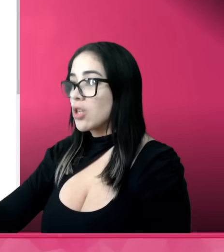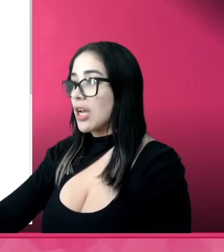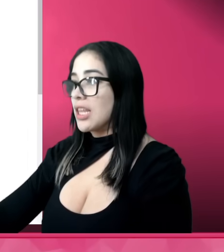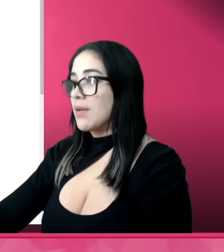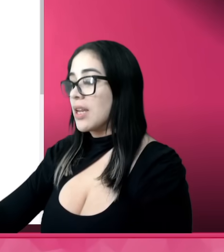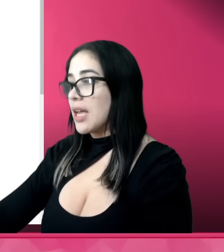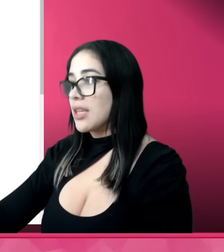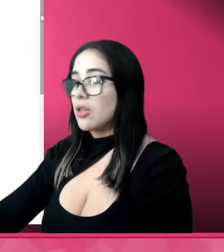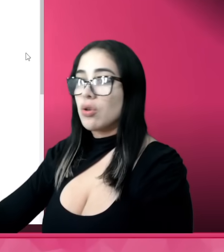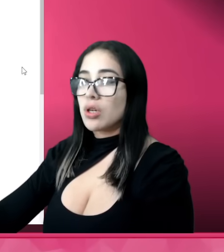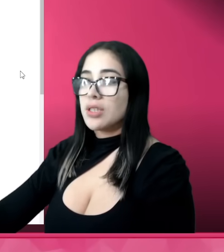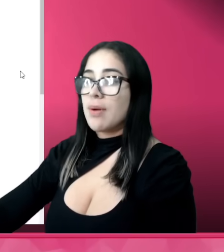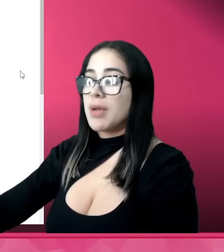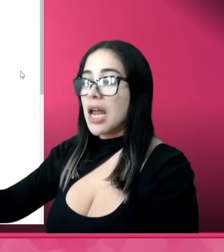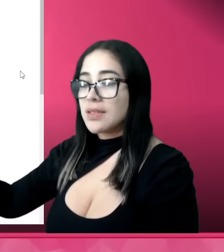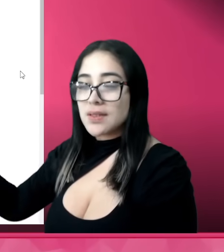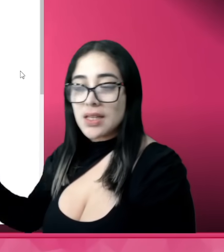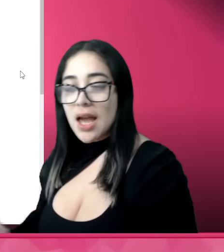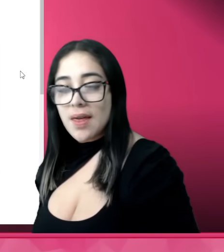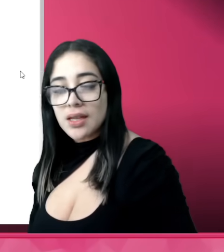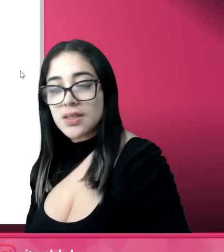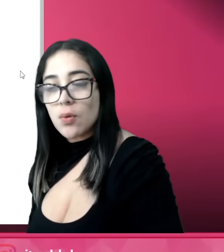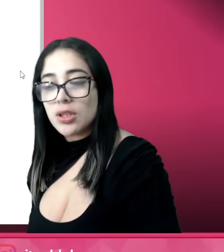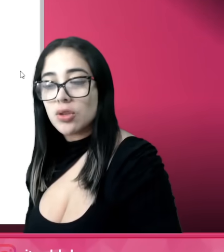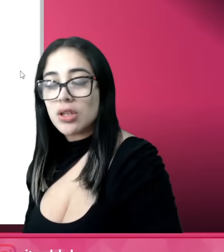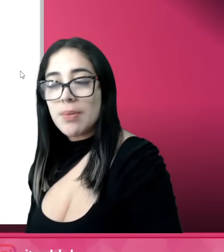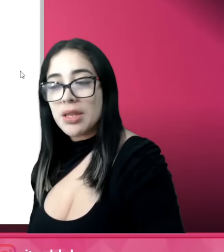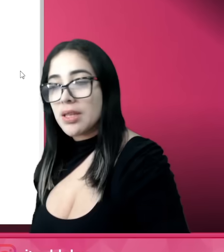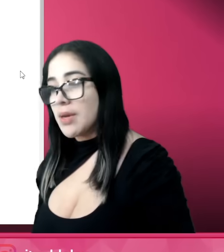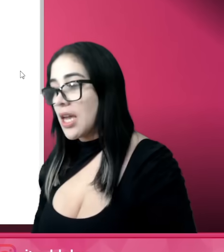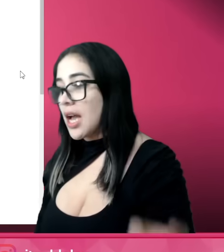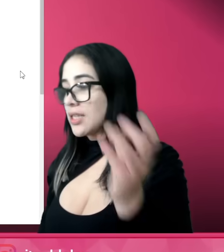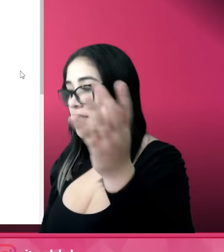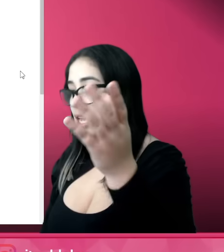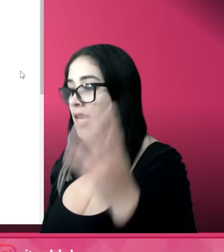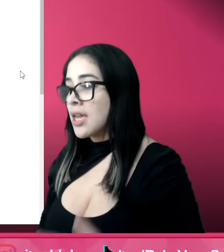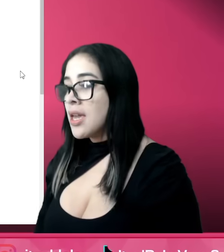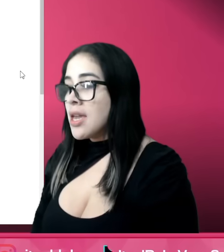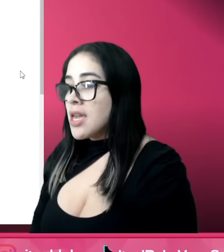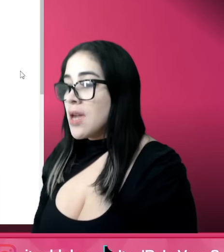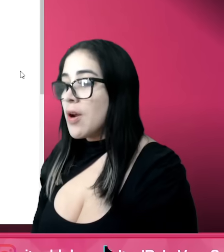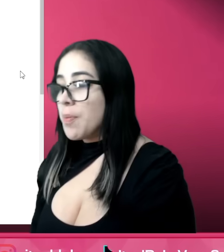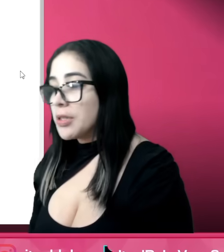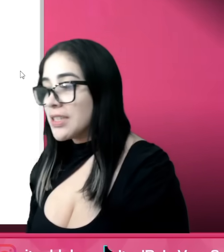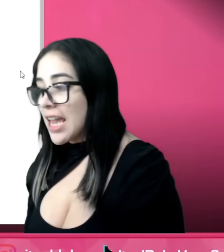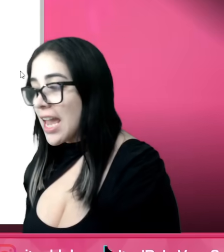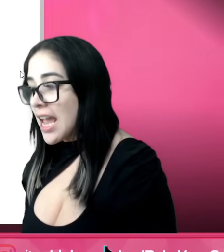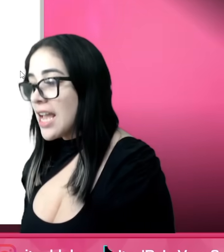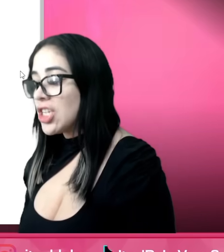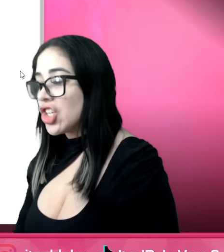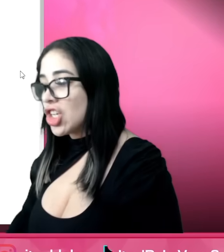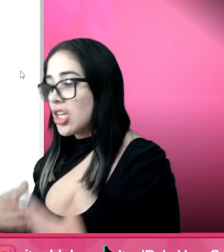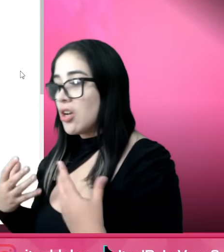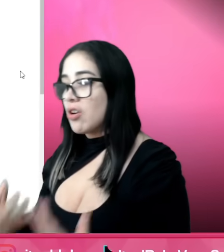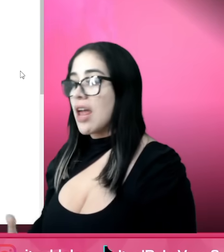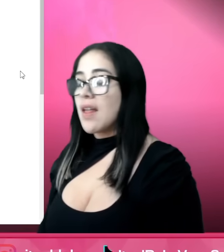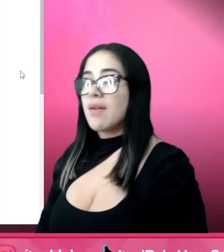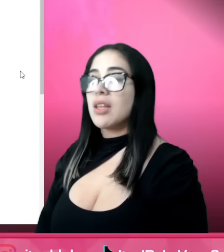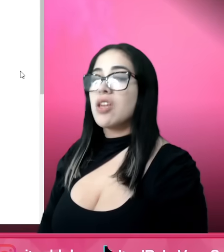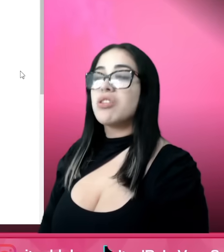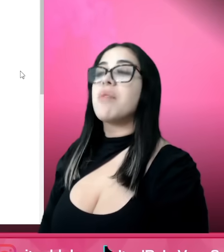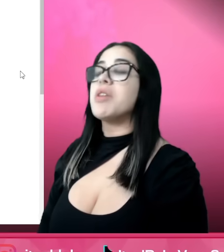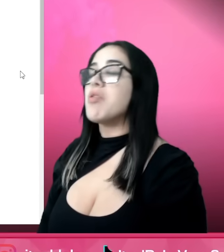esperemos que de verdad no reciba amenazas ni nada que se encuentre totalmente bien al cien Y bueno pues qué